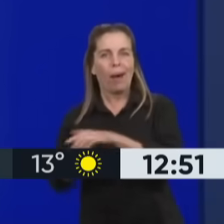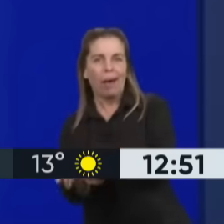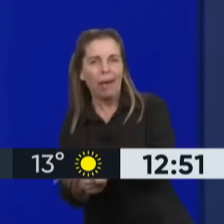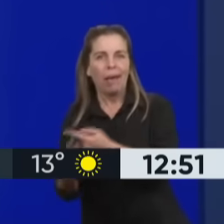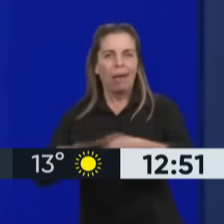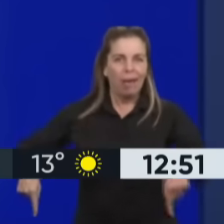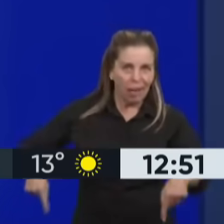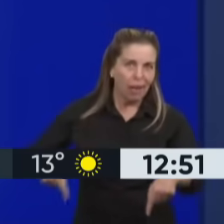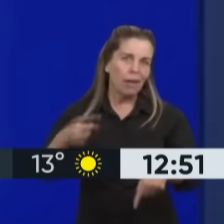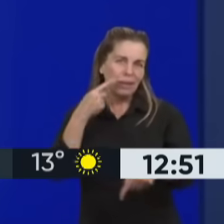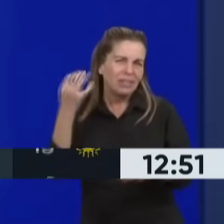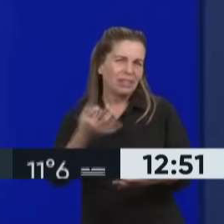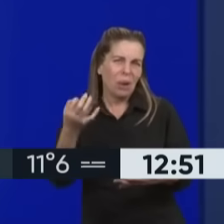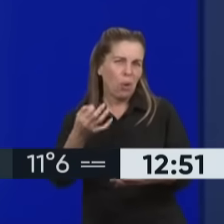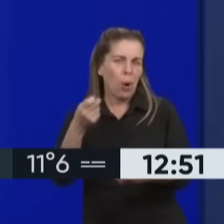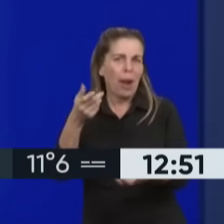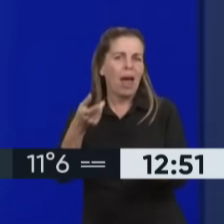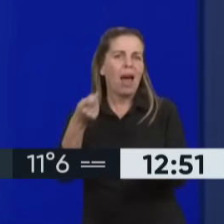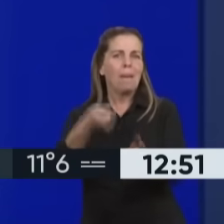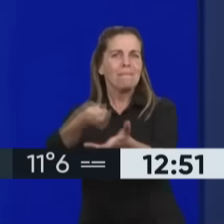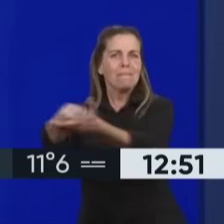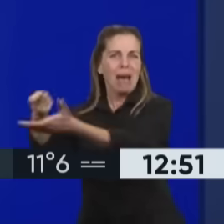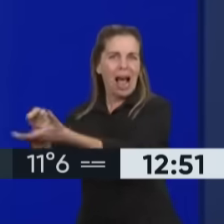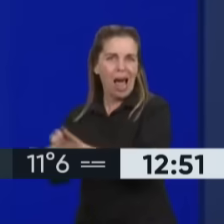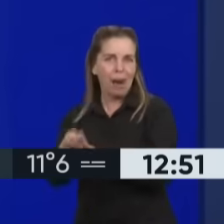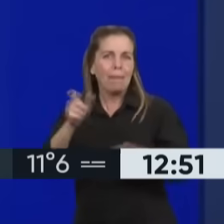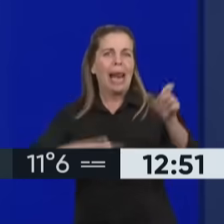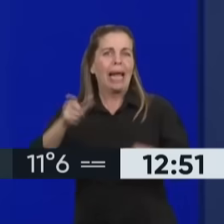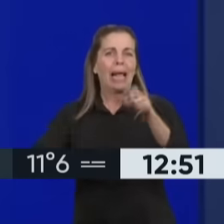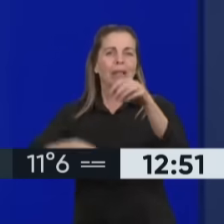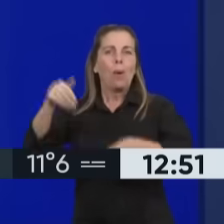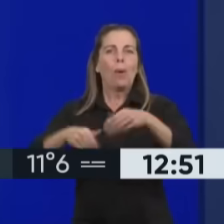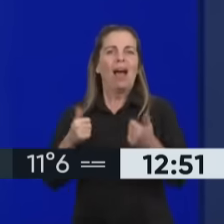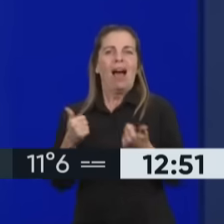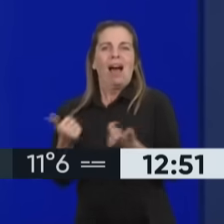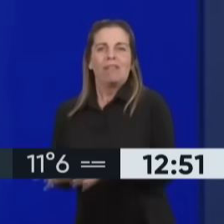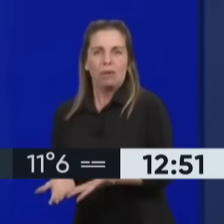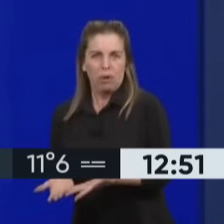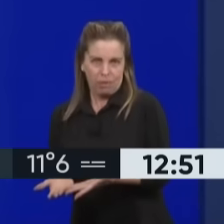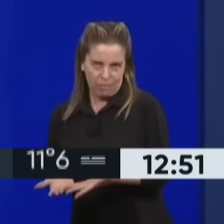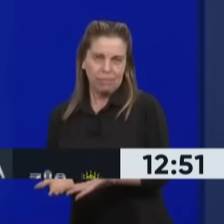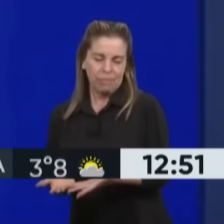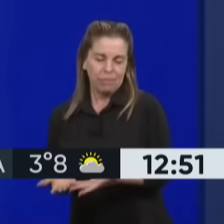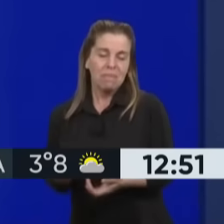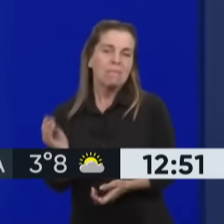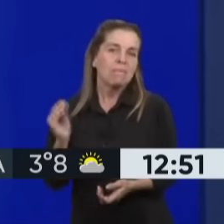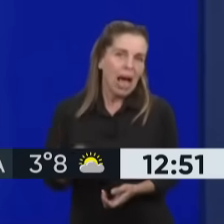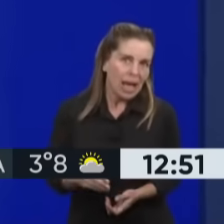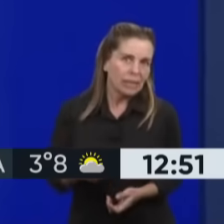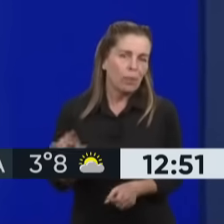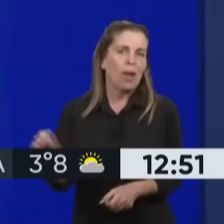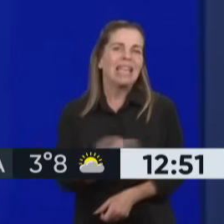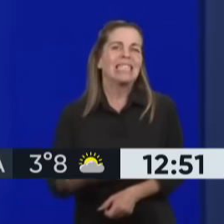digamos, punteros comprándose directamente los colegios. No solo eso, sino que además el fraude moral que